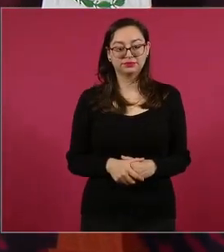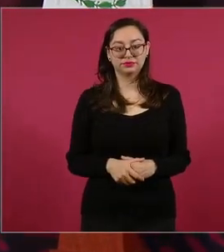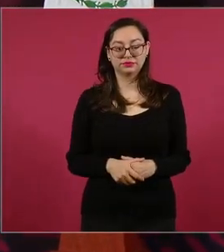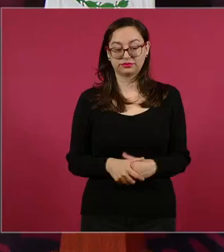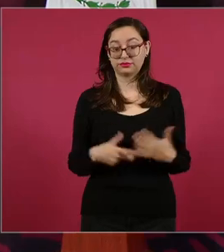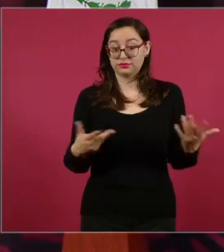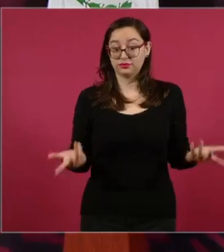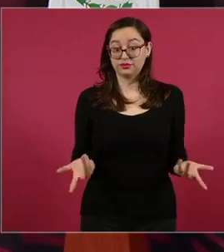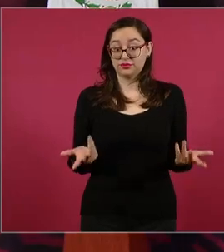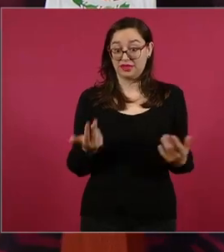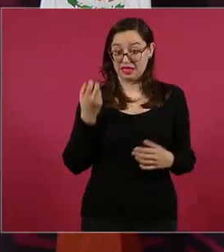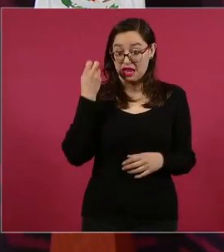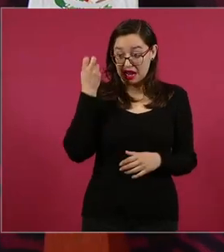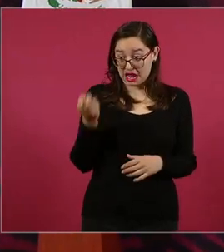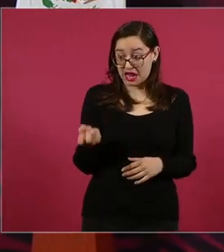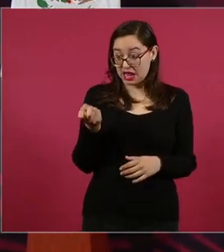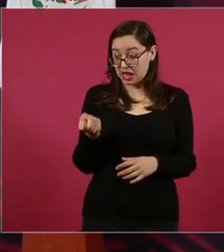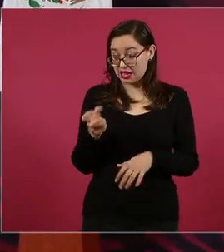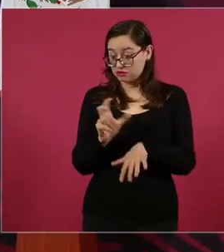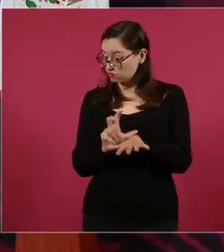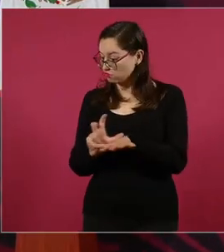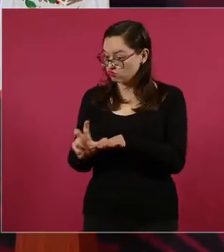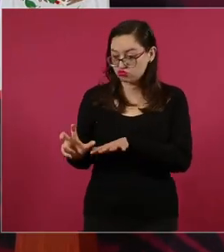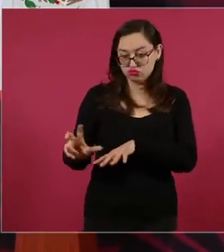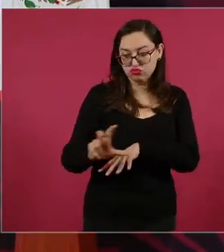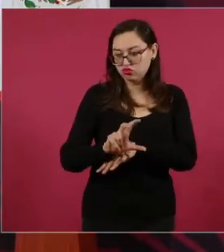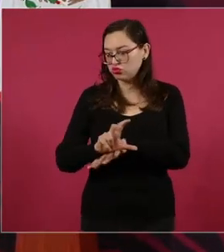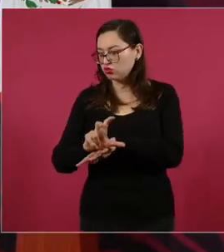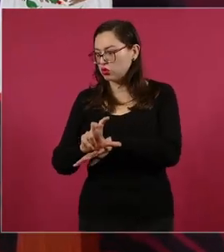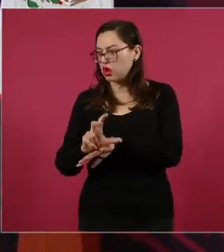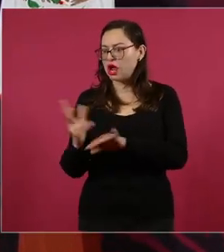que no lo van a